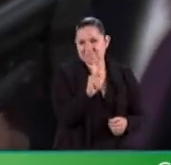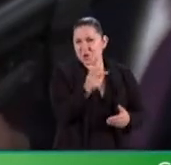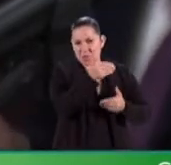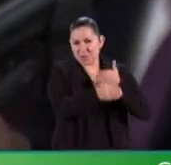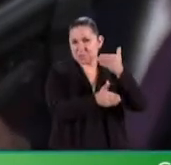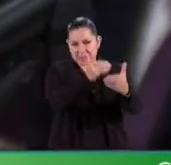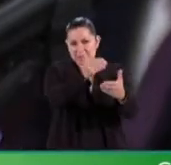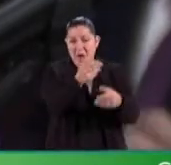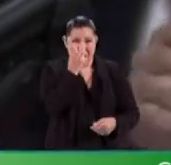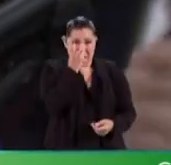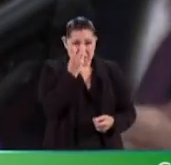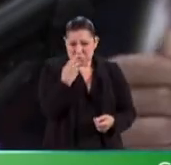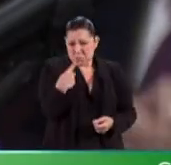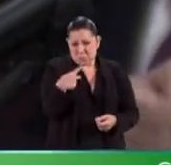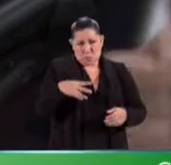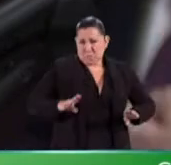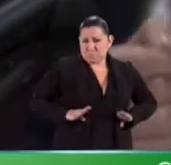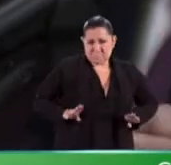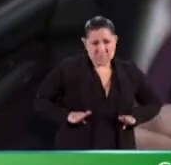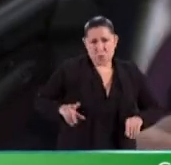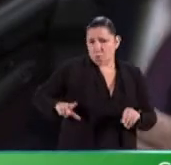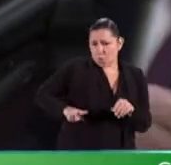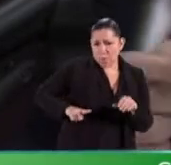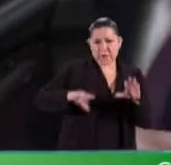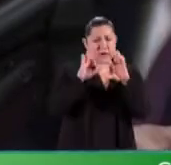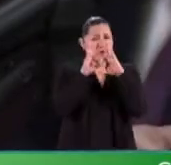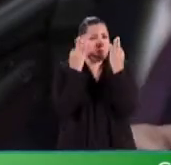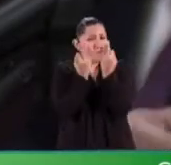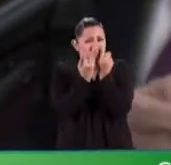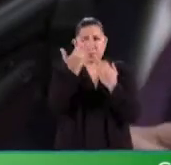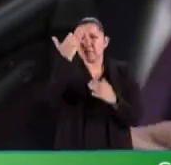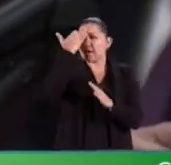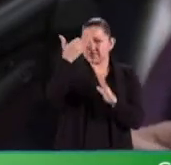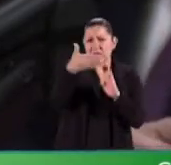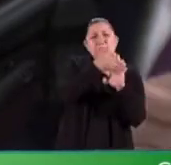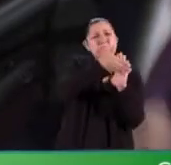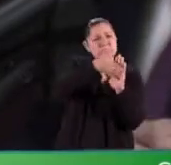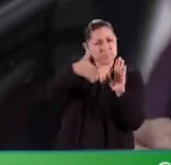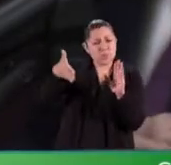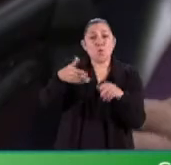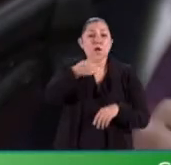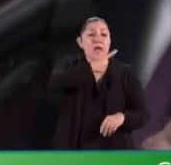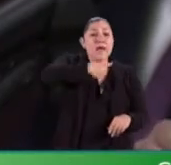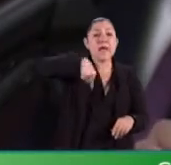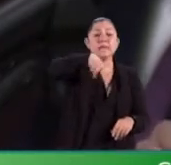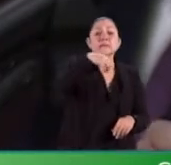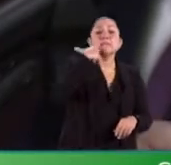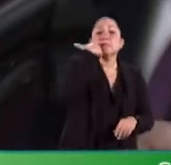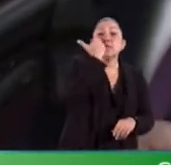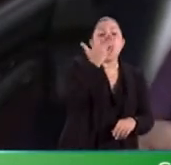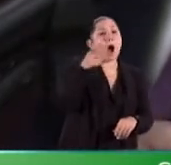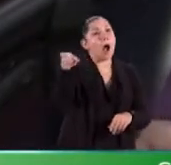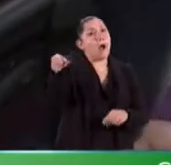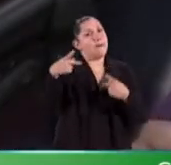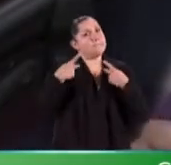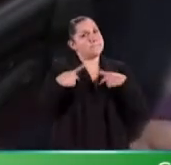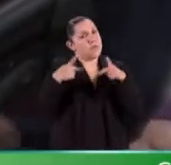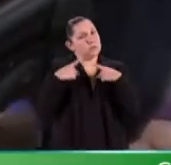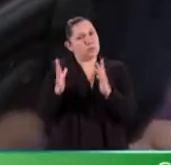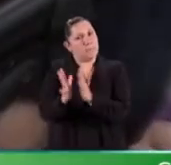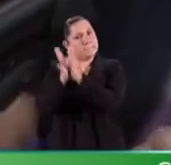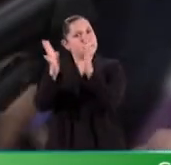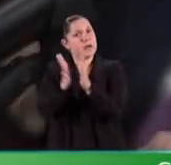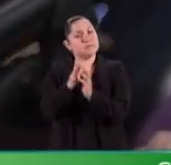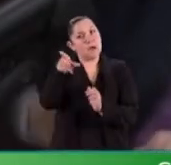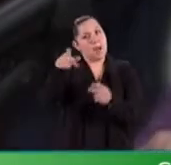de esta administración: enarbolar la causa popular para sustituir una oligarquía por otra. Eso es lo que está haciendo con esta